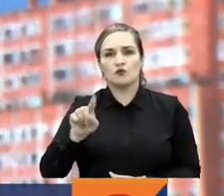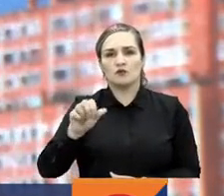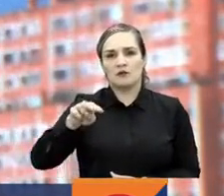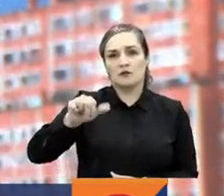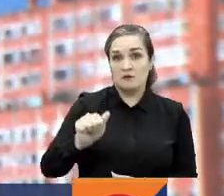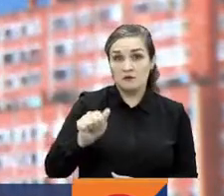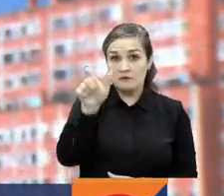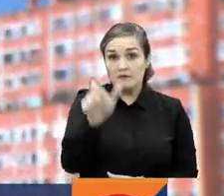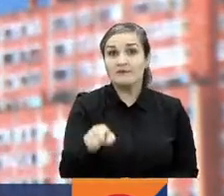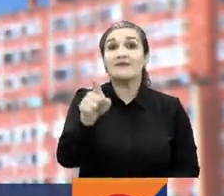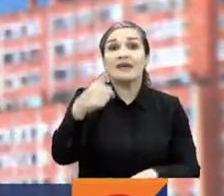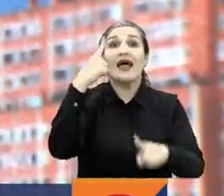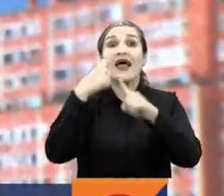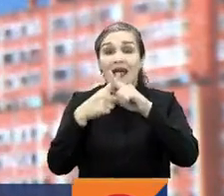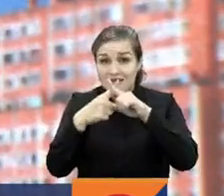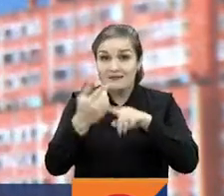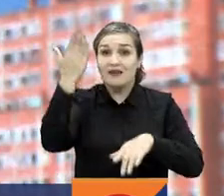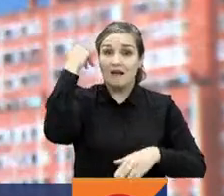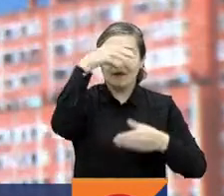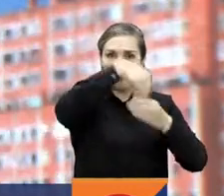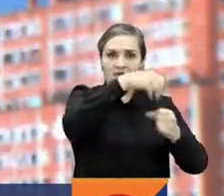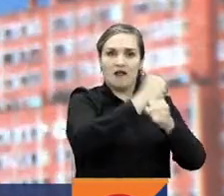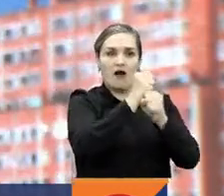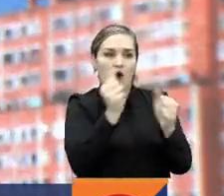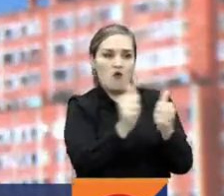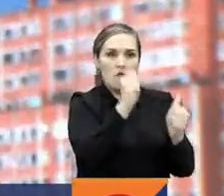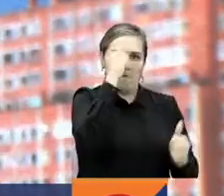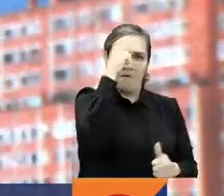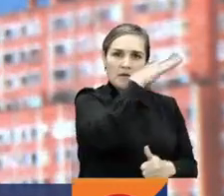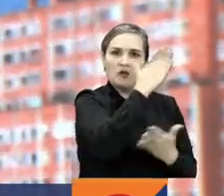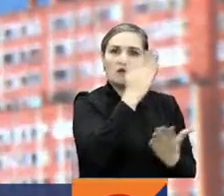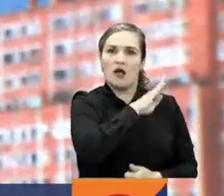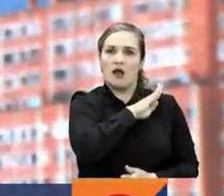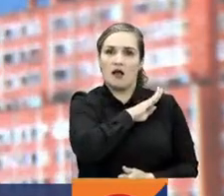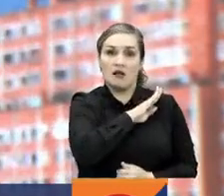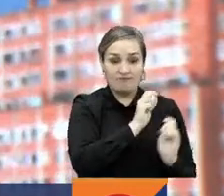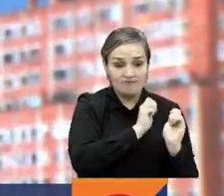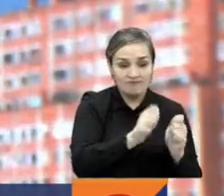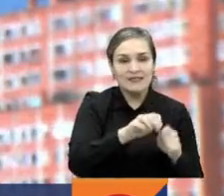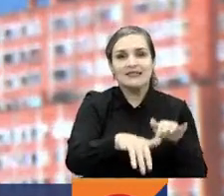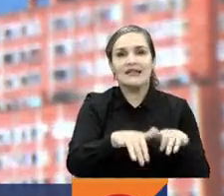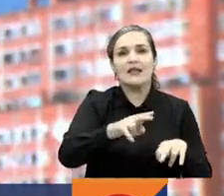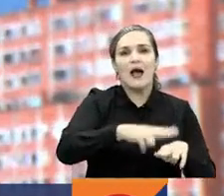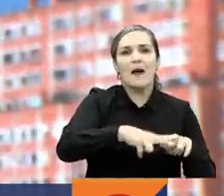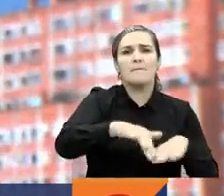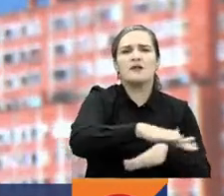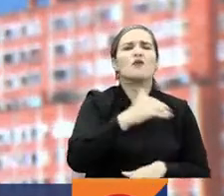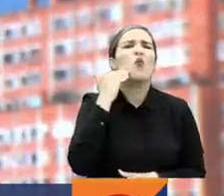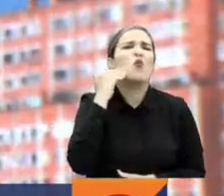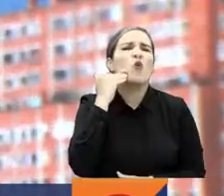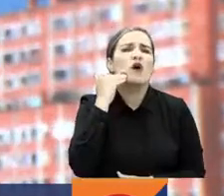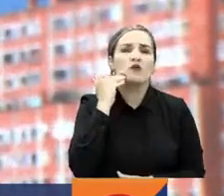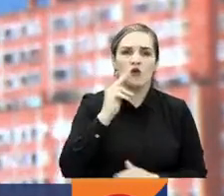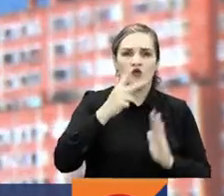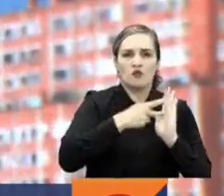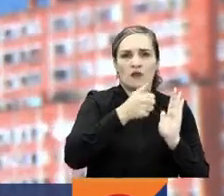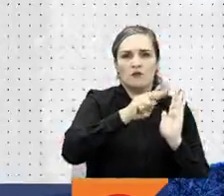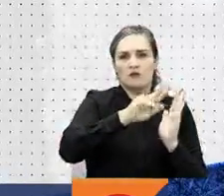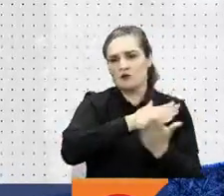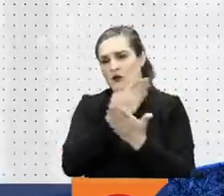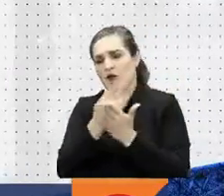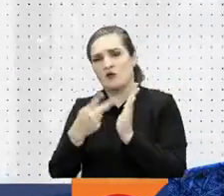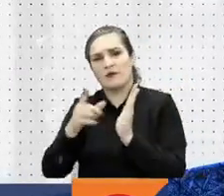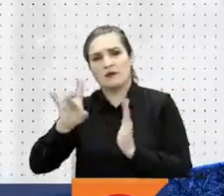hizo parte del gobierno de gustavo petro en la alcaldía de bogotá precisamente en la secretaría de ambiente entre los años 2012 y 2015